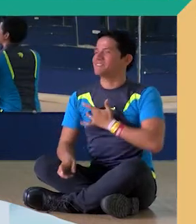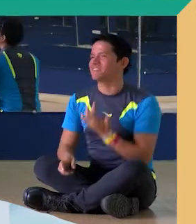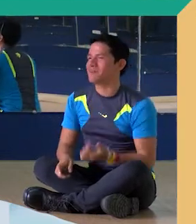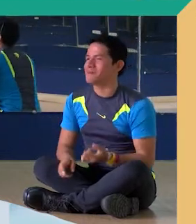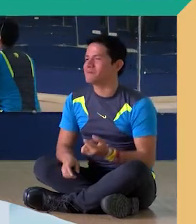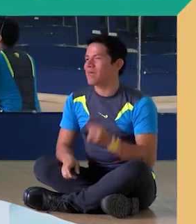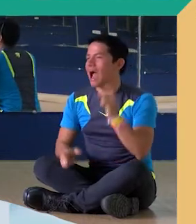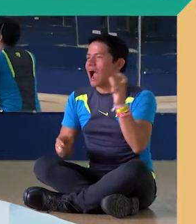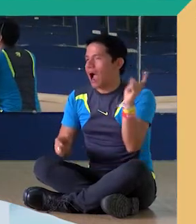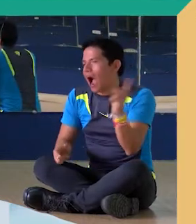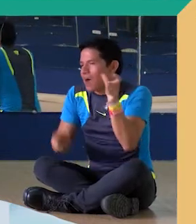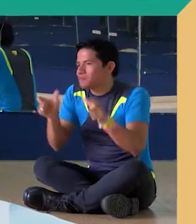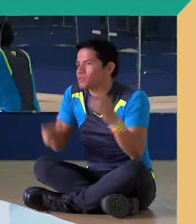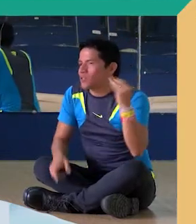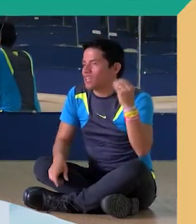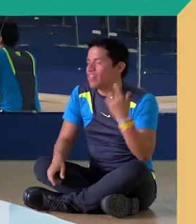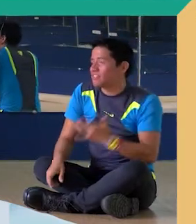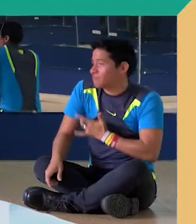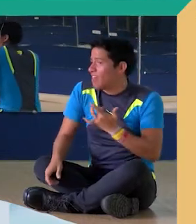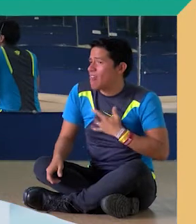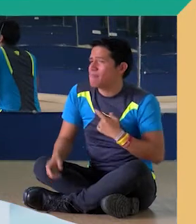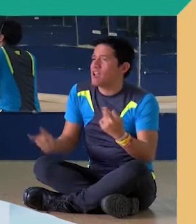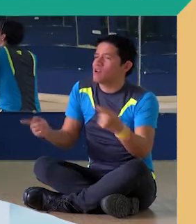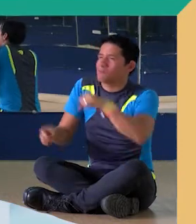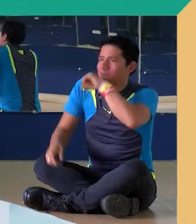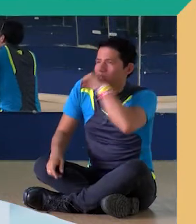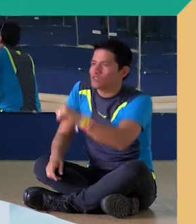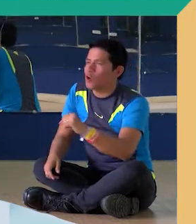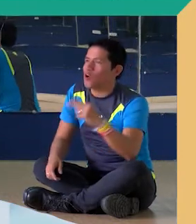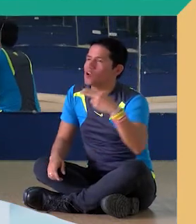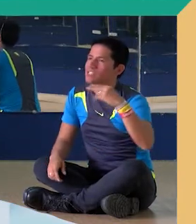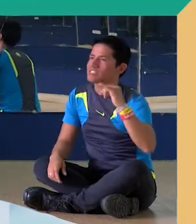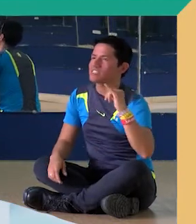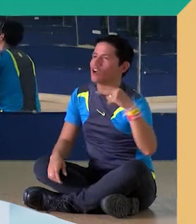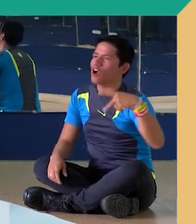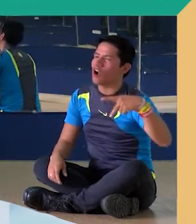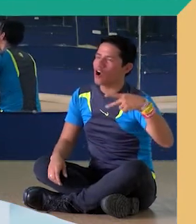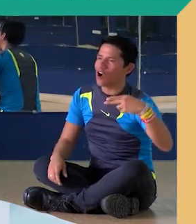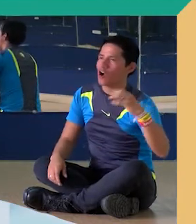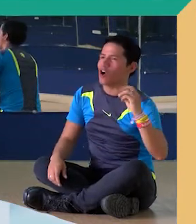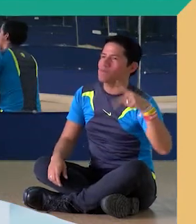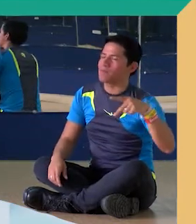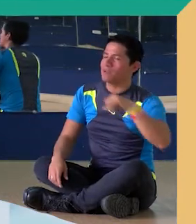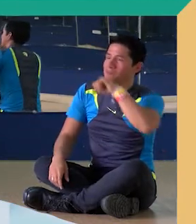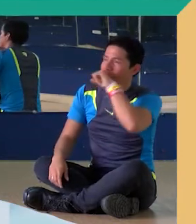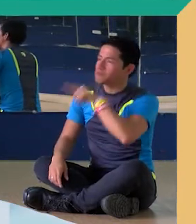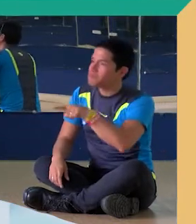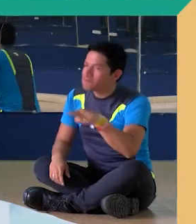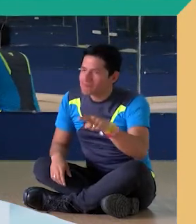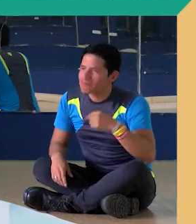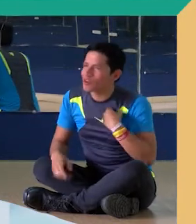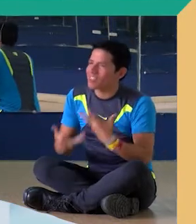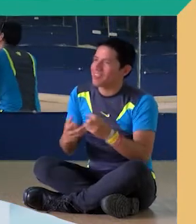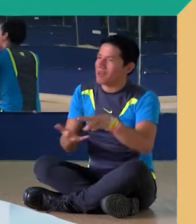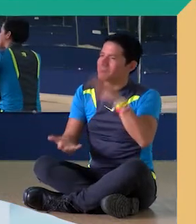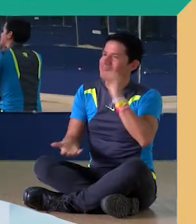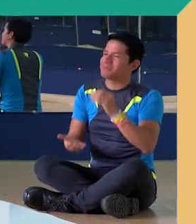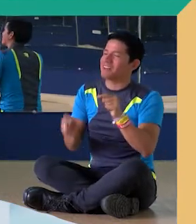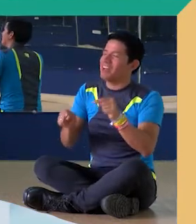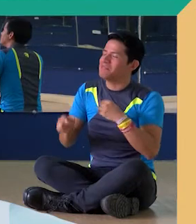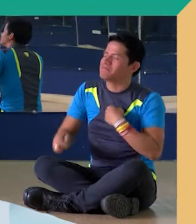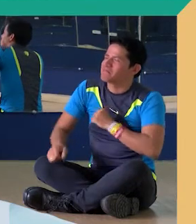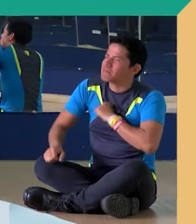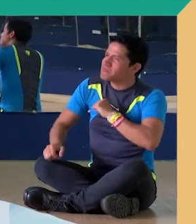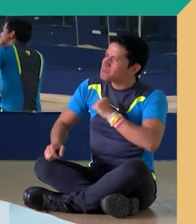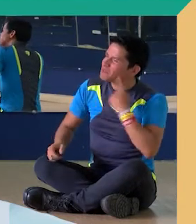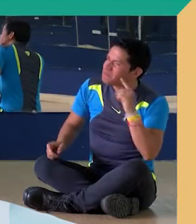depende de los sonidos. Es decir, de cuál tenga más vibraciones. Por ejemplo, el hip-hop. Yo escucho,